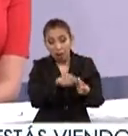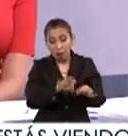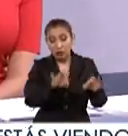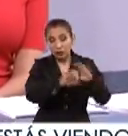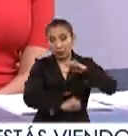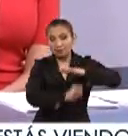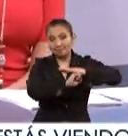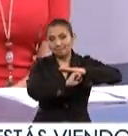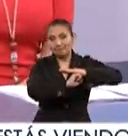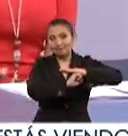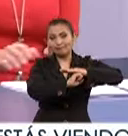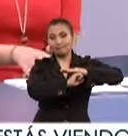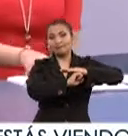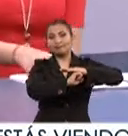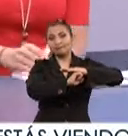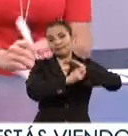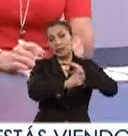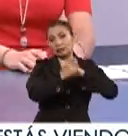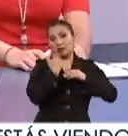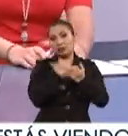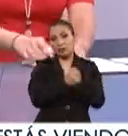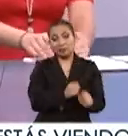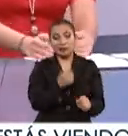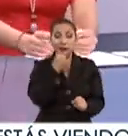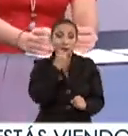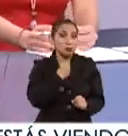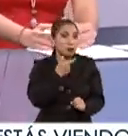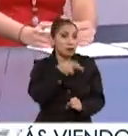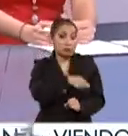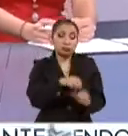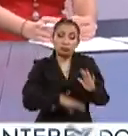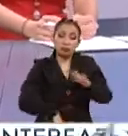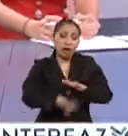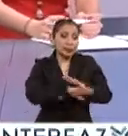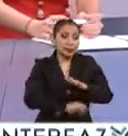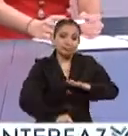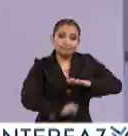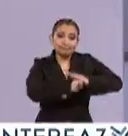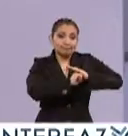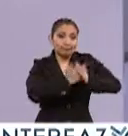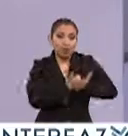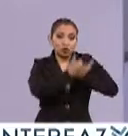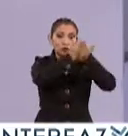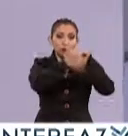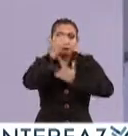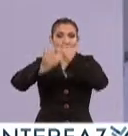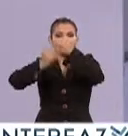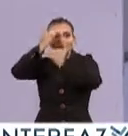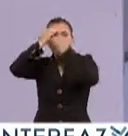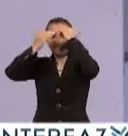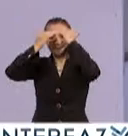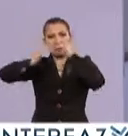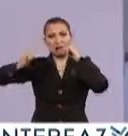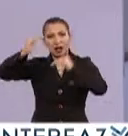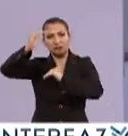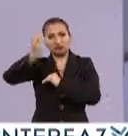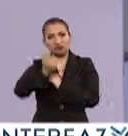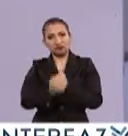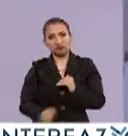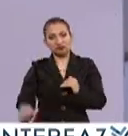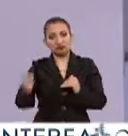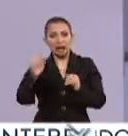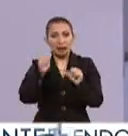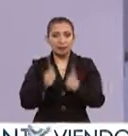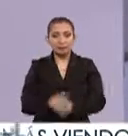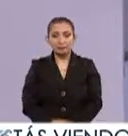es la cimentación, que es lo más aburrido, pero los cimientos son lo esencial en el dominio de cualquier